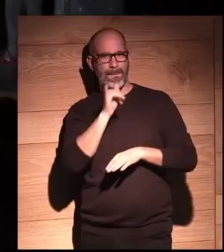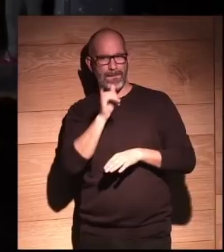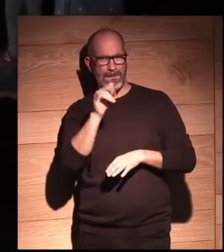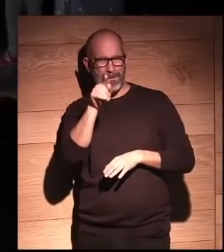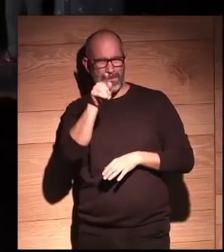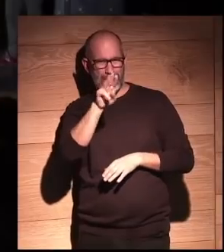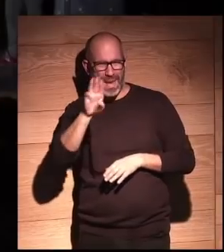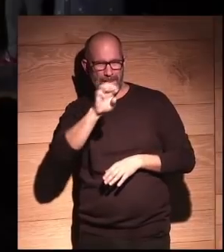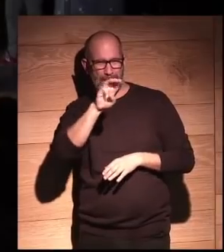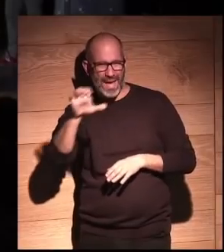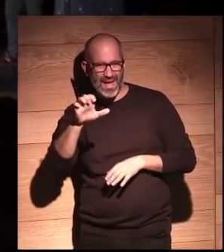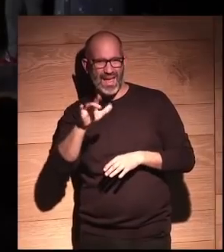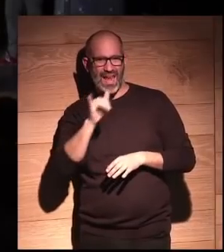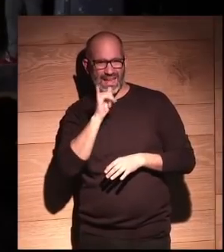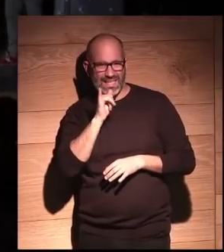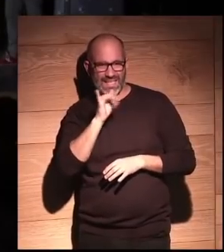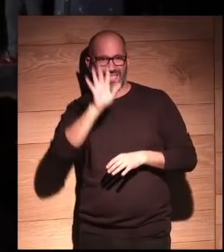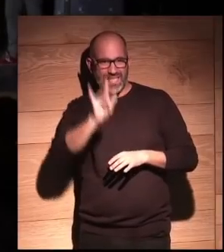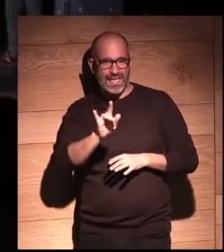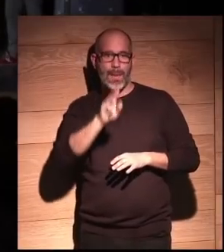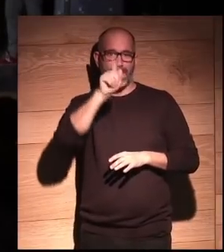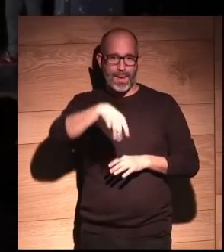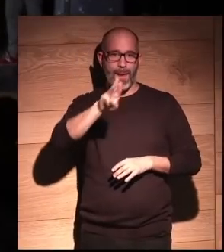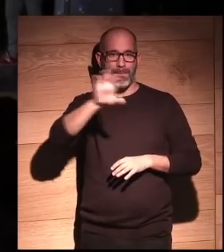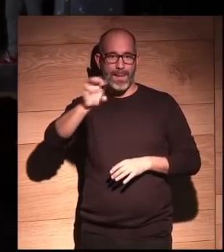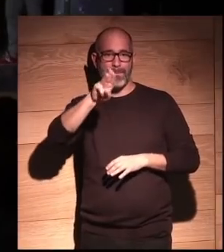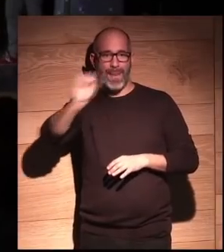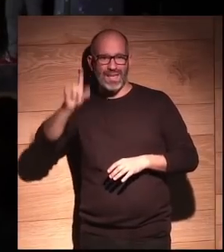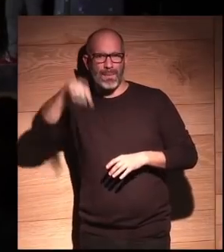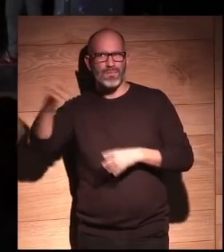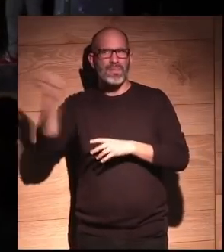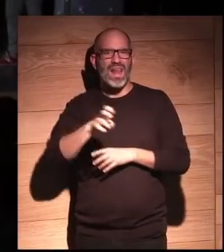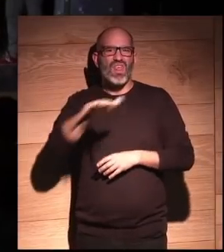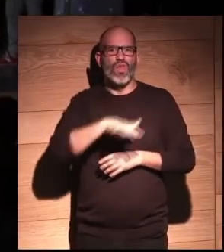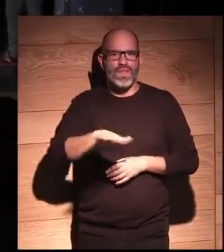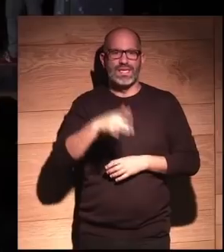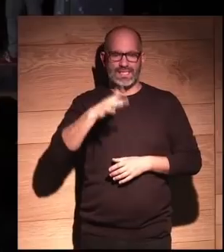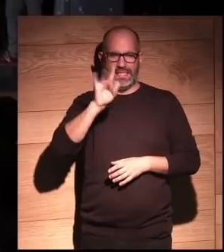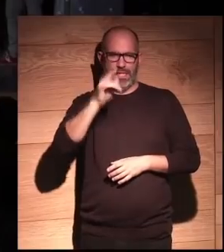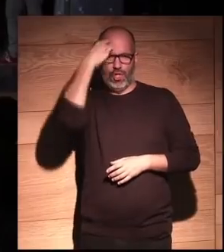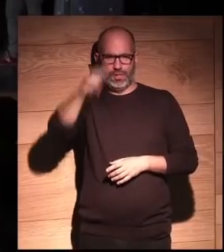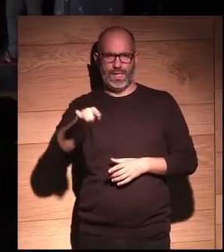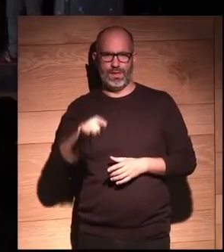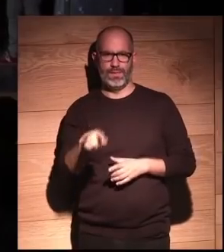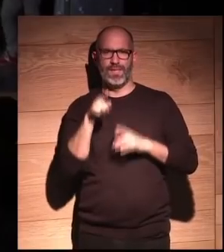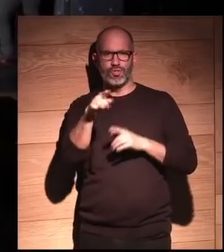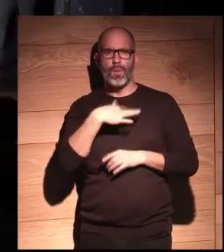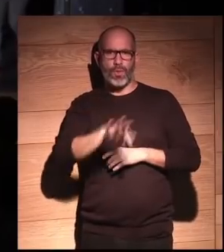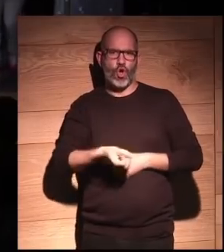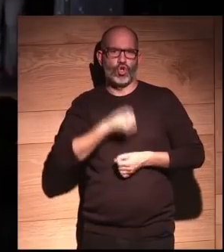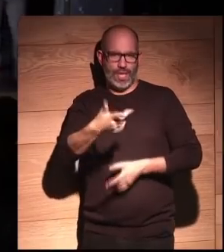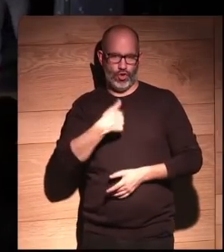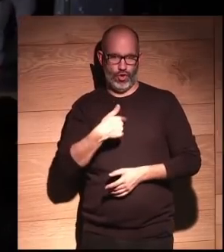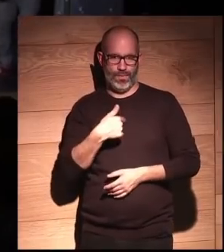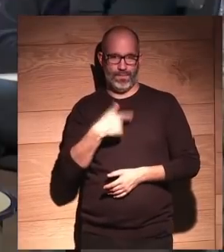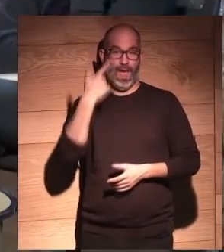Pepa estaba ya predestinada a tener un espacio en latín con estaba ese nombre. Estaba clarísimo. Estaba predestinada. ¿Y de dónde viene esto? Bueno, esto sí lo sé. A ver. Esto podría contarlo yo.